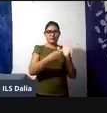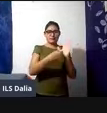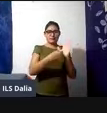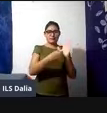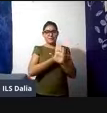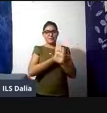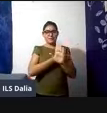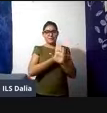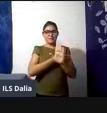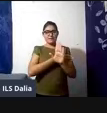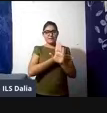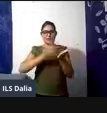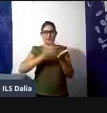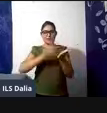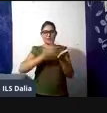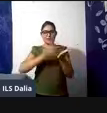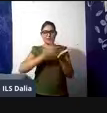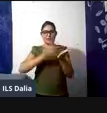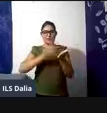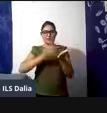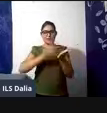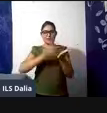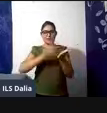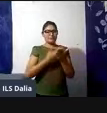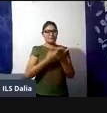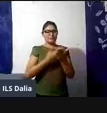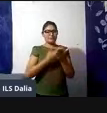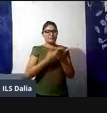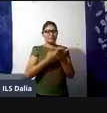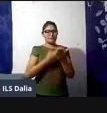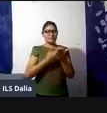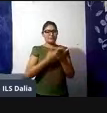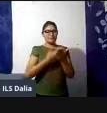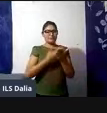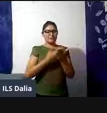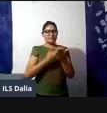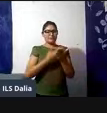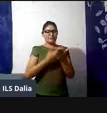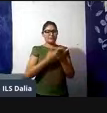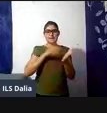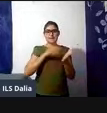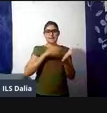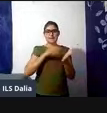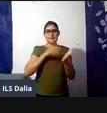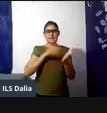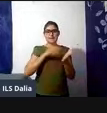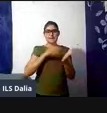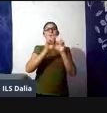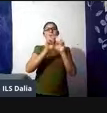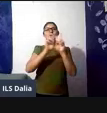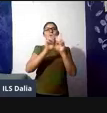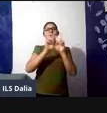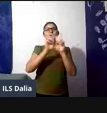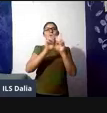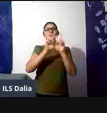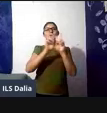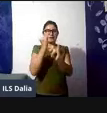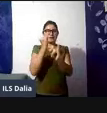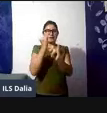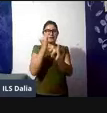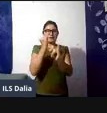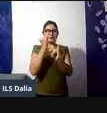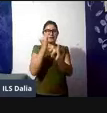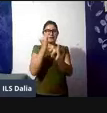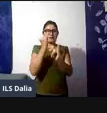ya hablo del cyberbullying. El cyberbullying es el acoso cibernético que se da de forma igual,